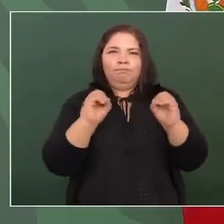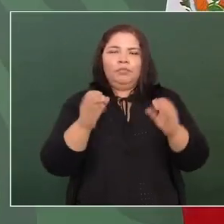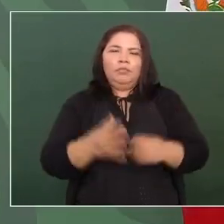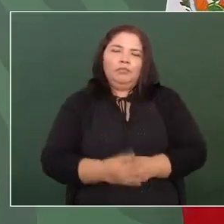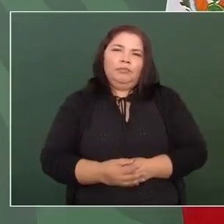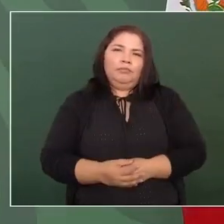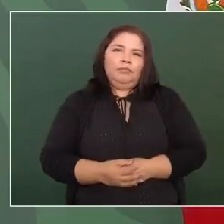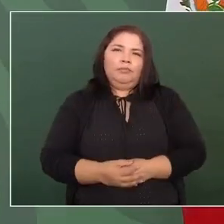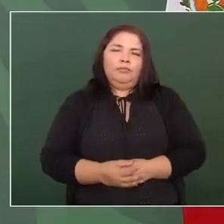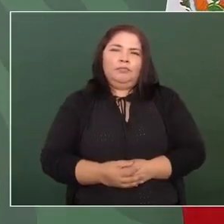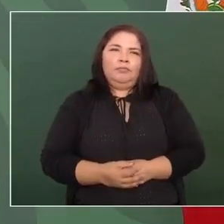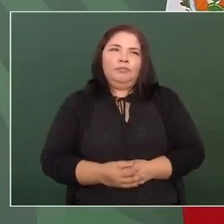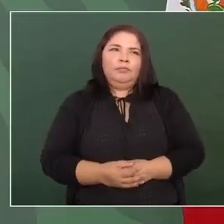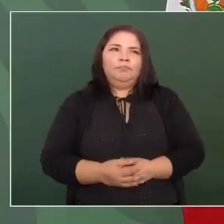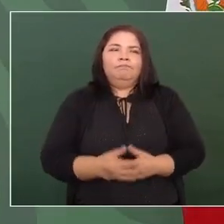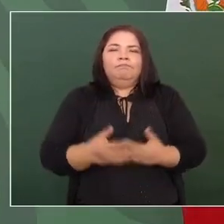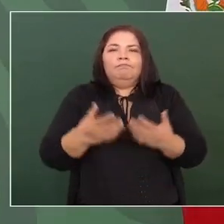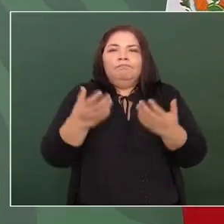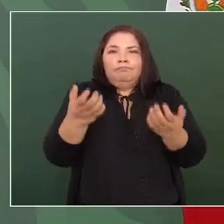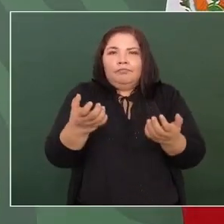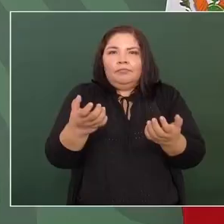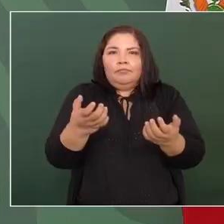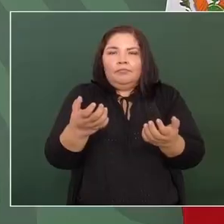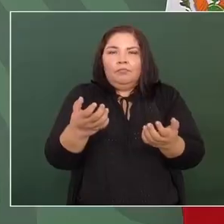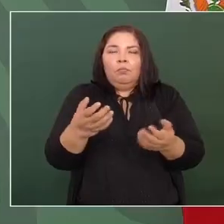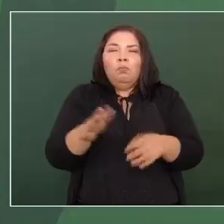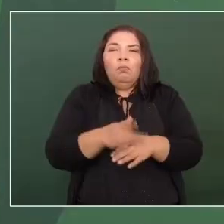Entonces, ¿en qué ayudó eso?